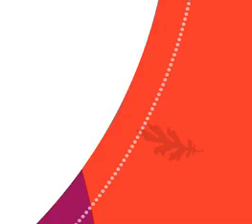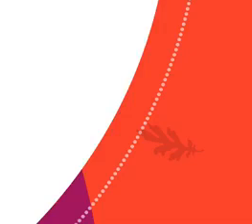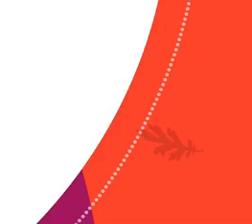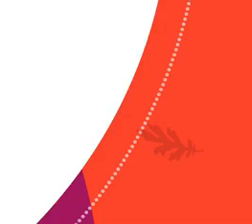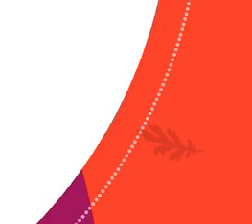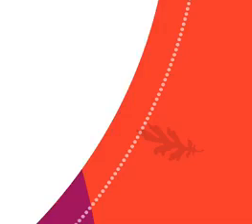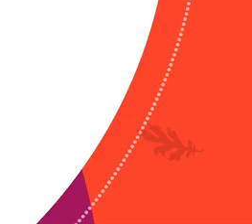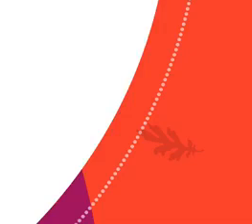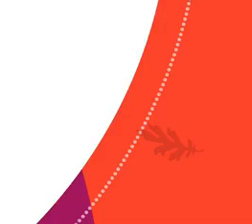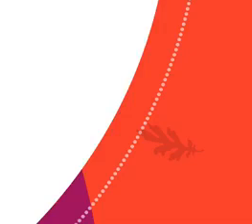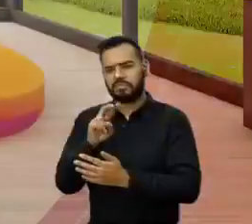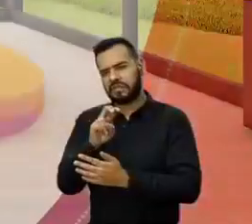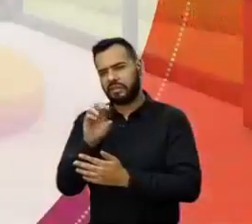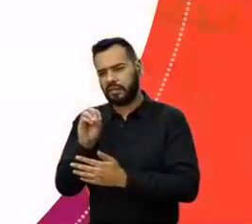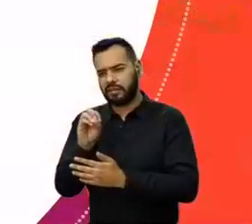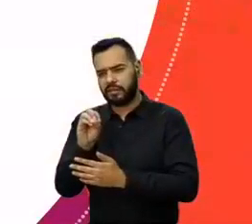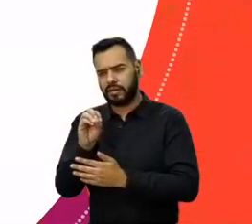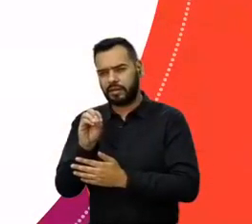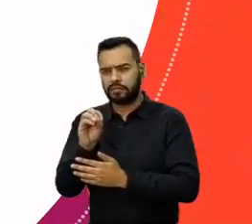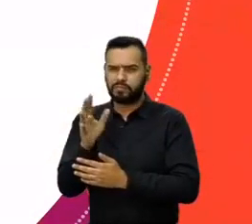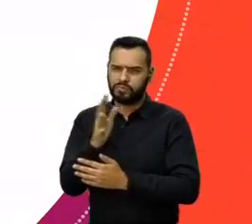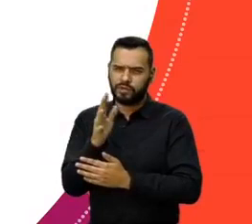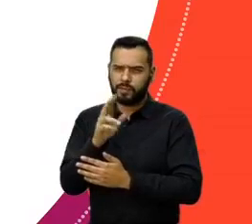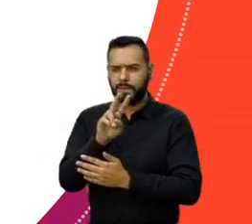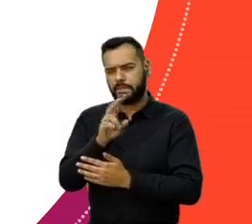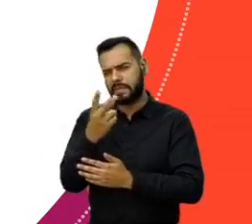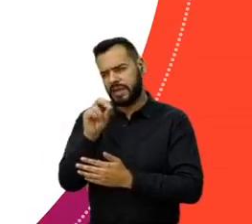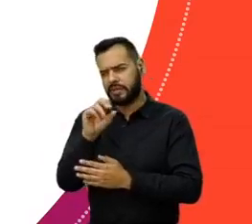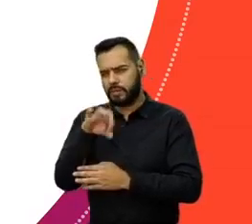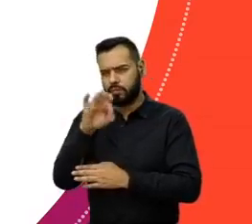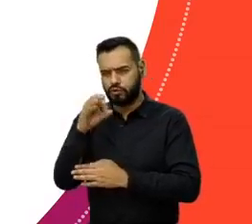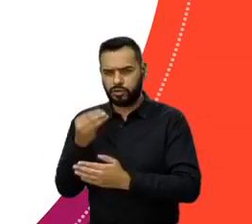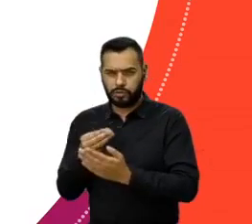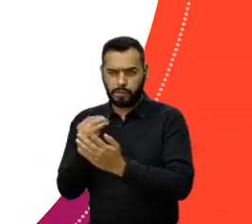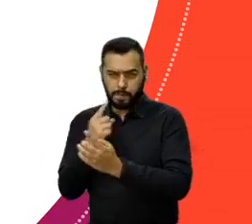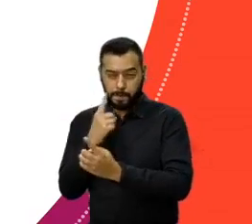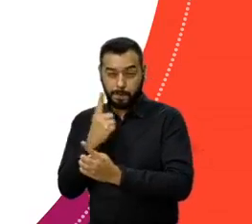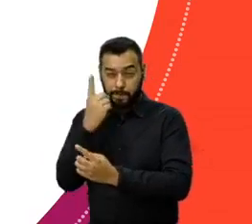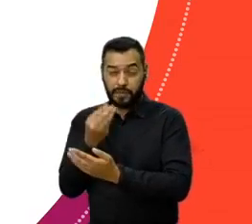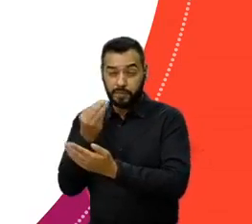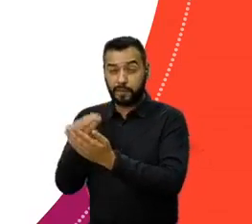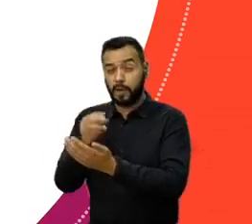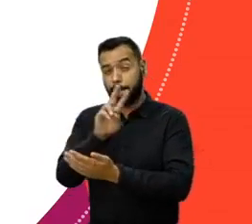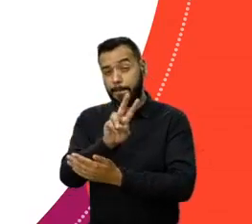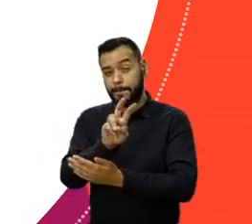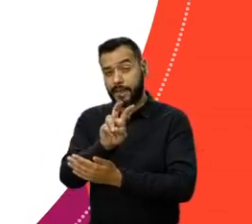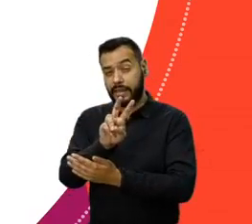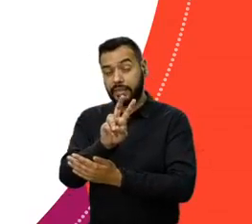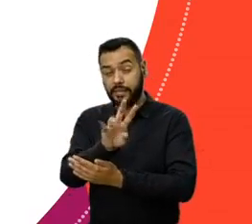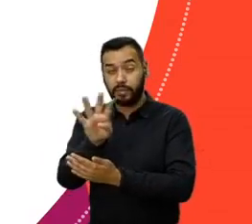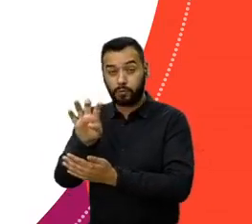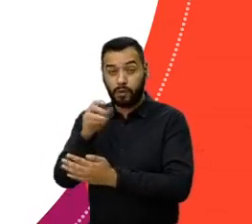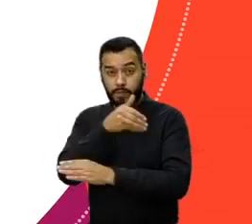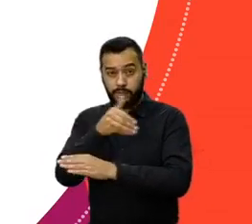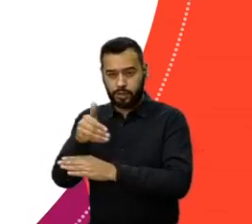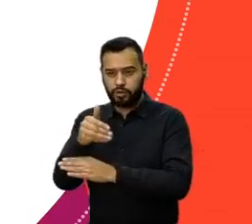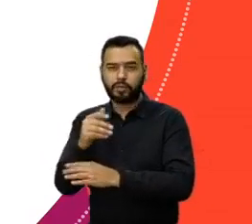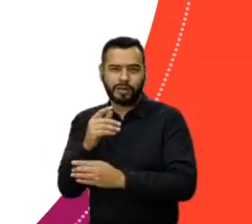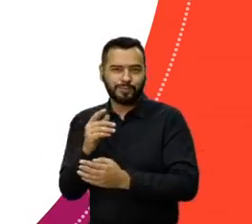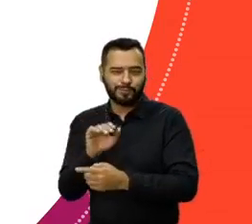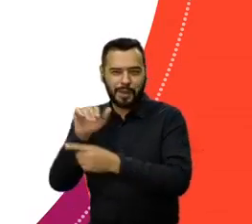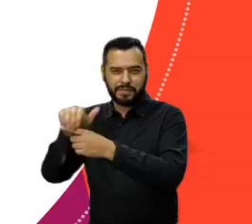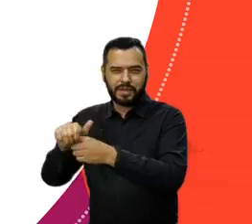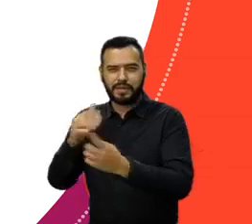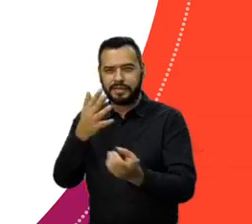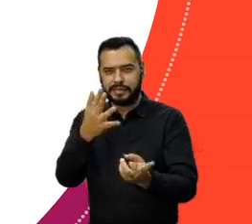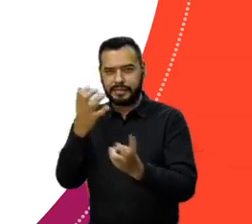que puede estar sobre el 70 perdón con una inicial que puede estar sobre el 20 por ciento de tan sólo 29 millones nuevamente la separación de 700